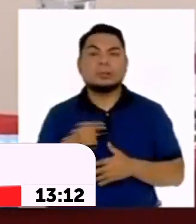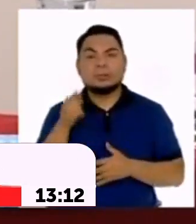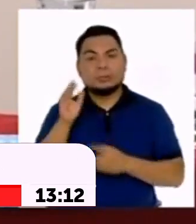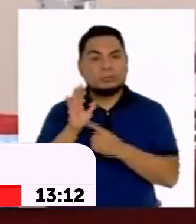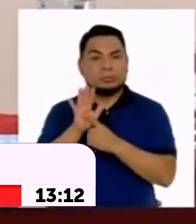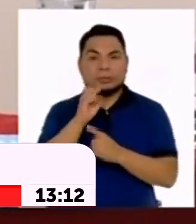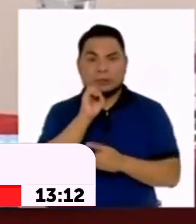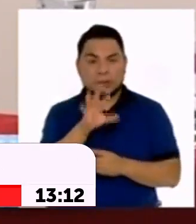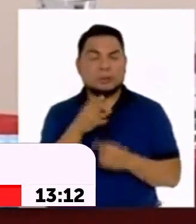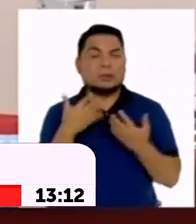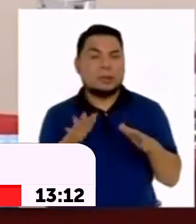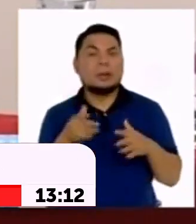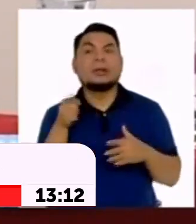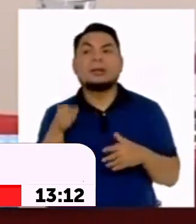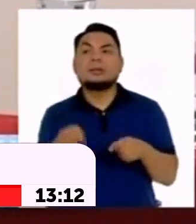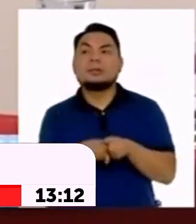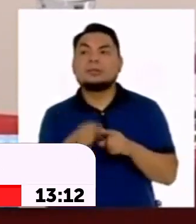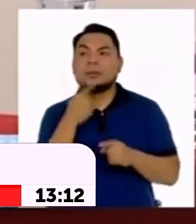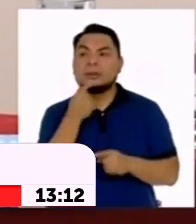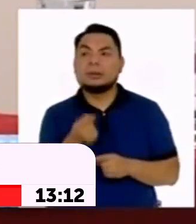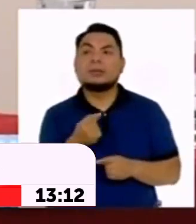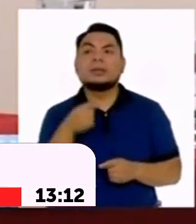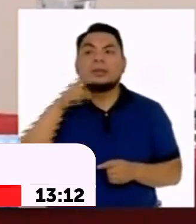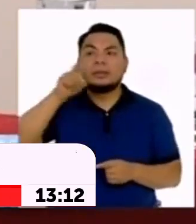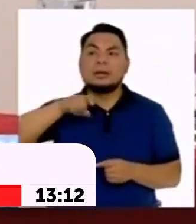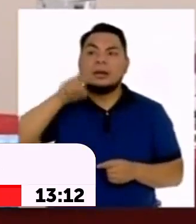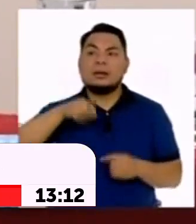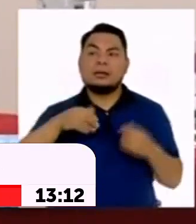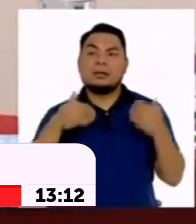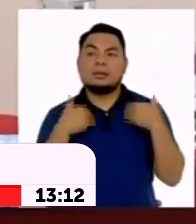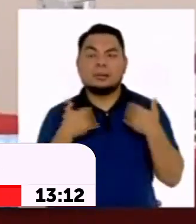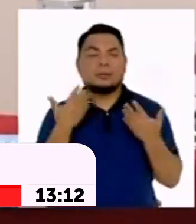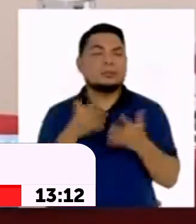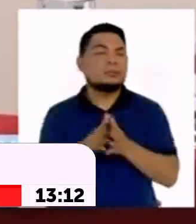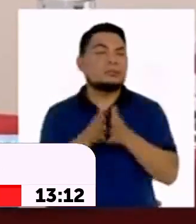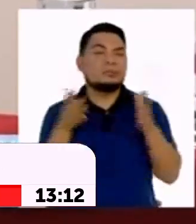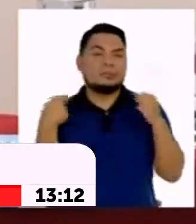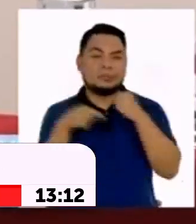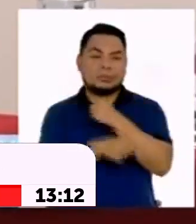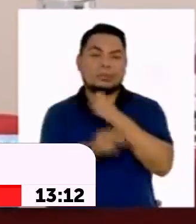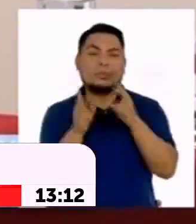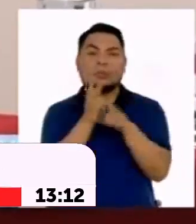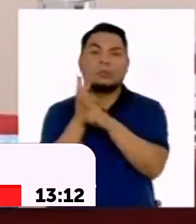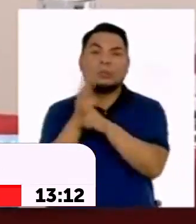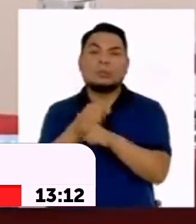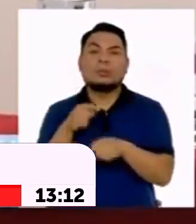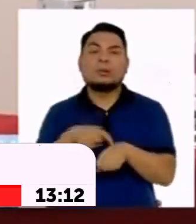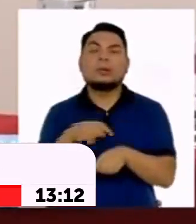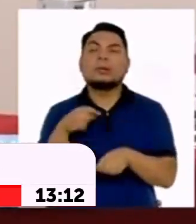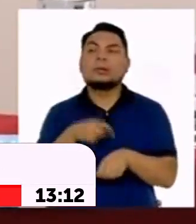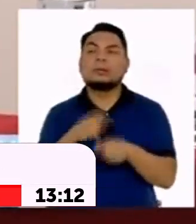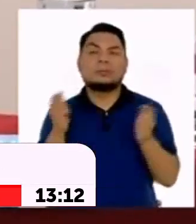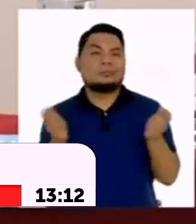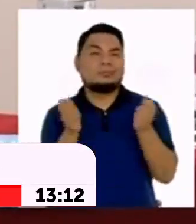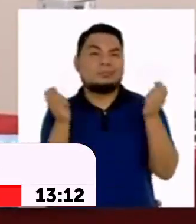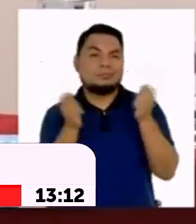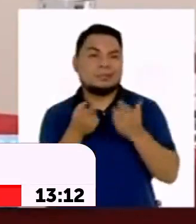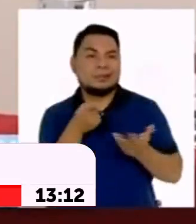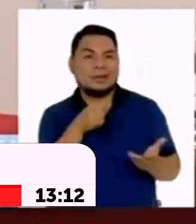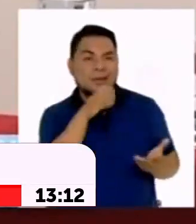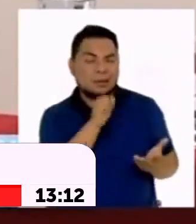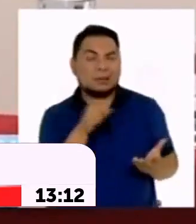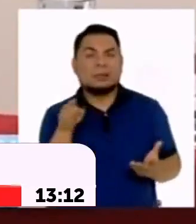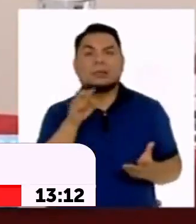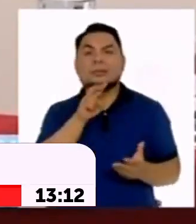lo que habíamos señalado, y también habíamos señalado la necesidad de tener extremo cuidado durante las fiestas por la experiencia que